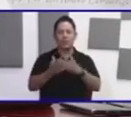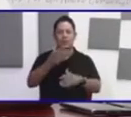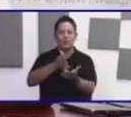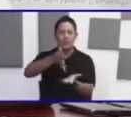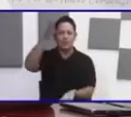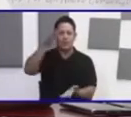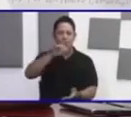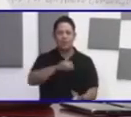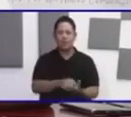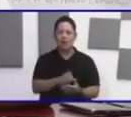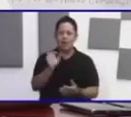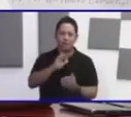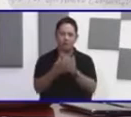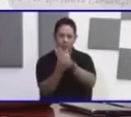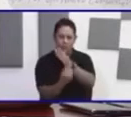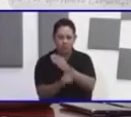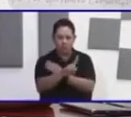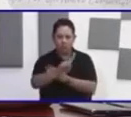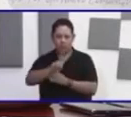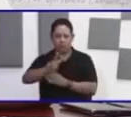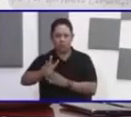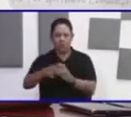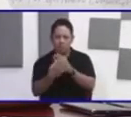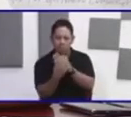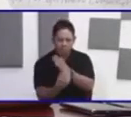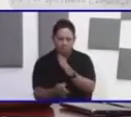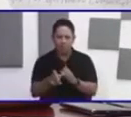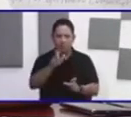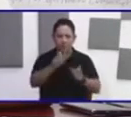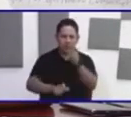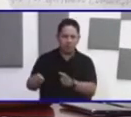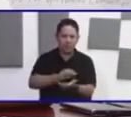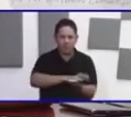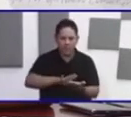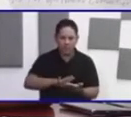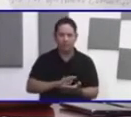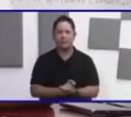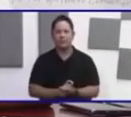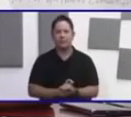recursos propios del departamento y los recursos específicamente establecidos para